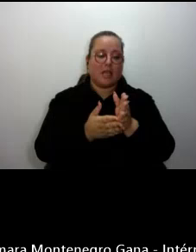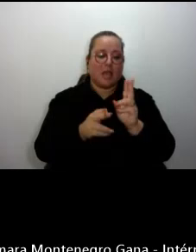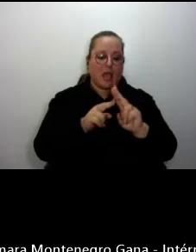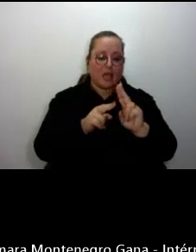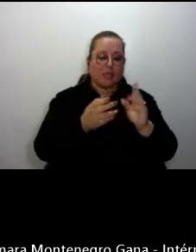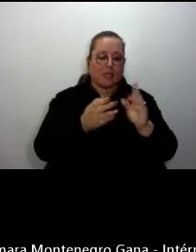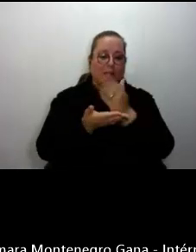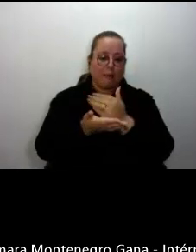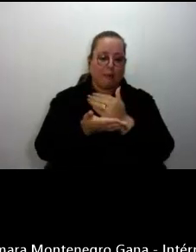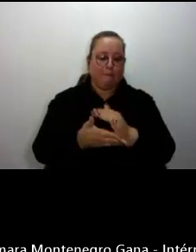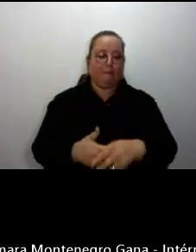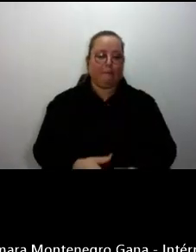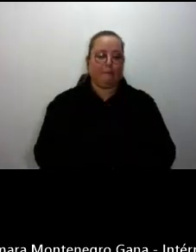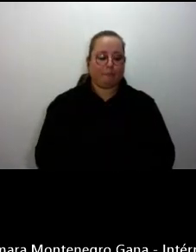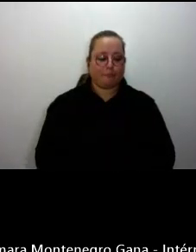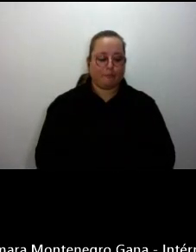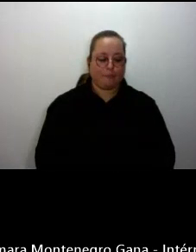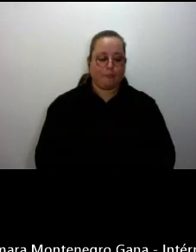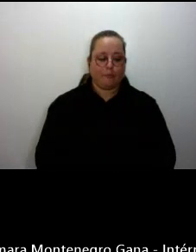plan.